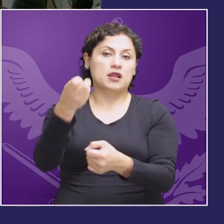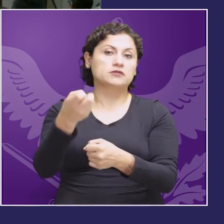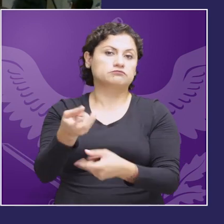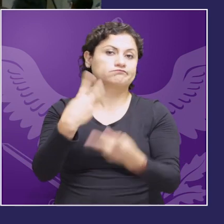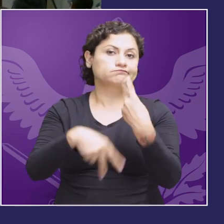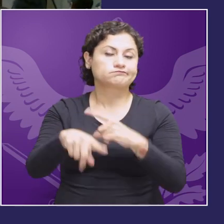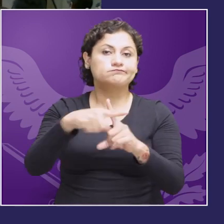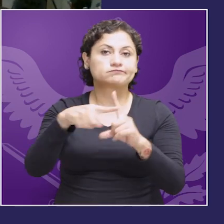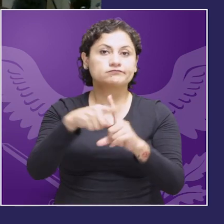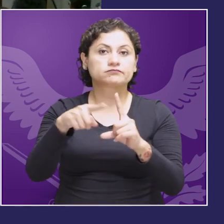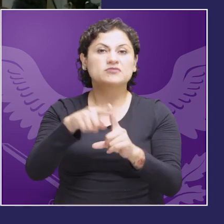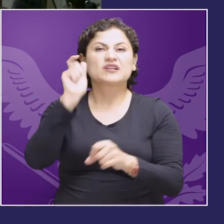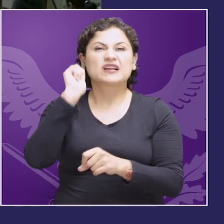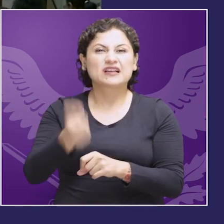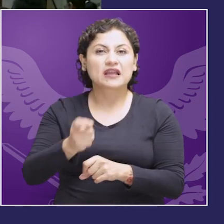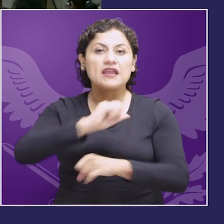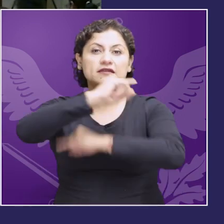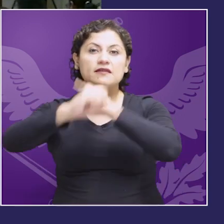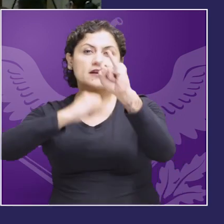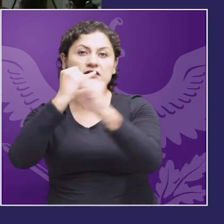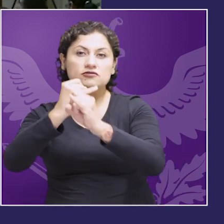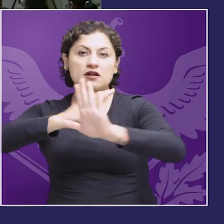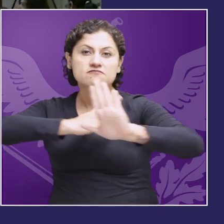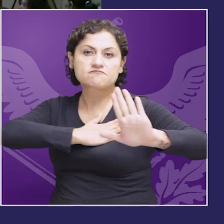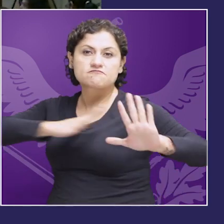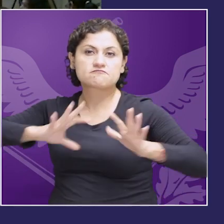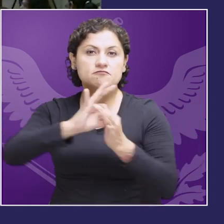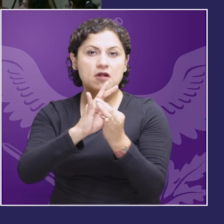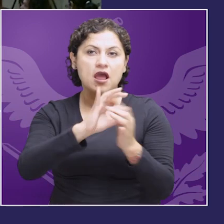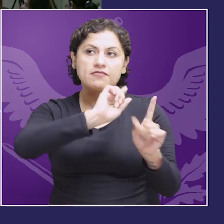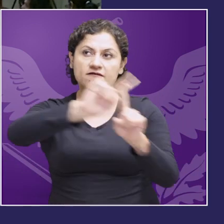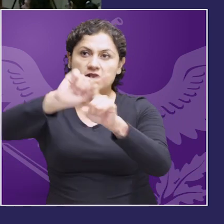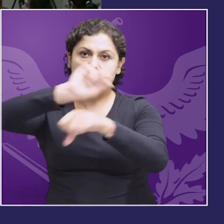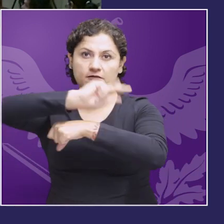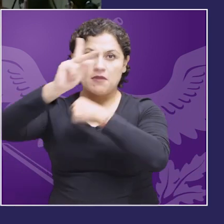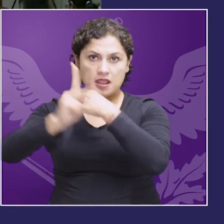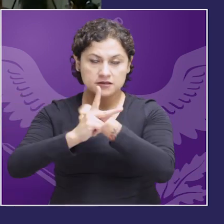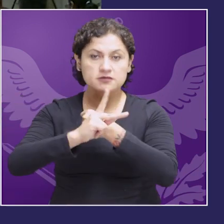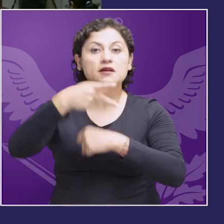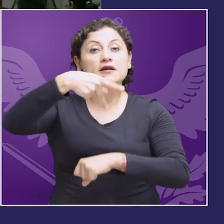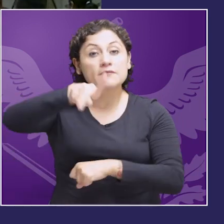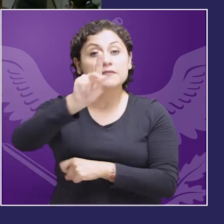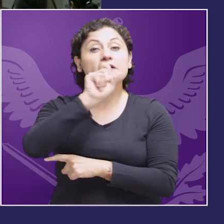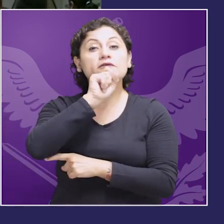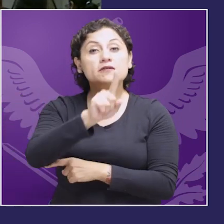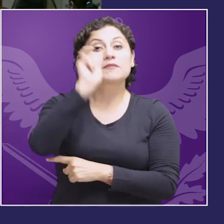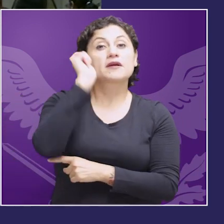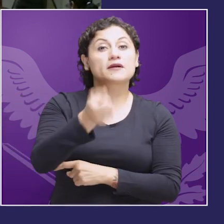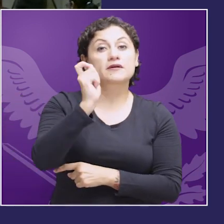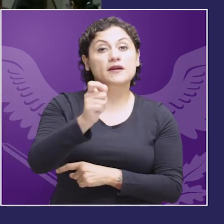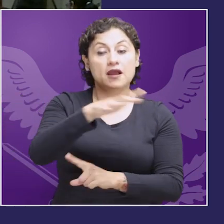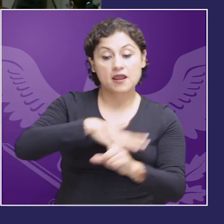mujeres constituye un tema de agenda pública, y eso es muy positivo. situación que no solo se evidencia en los